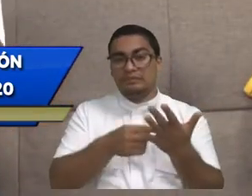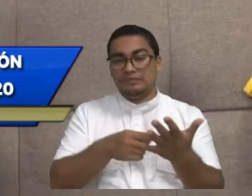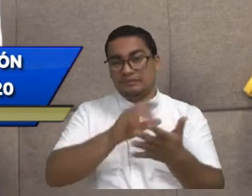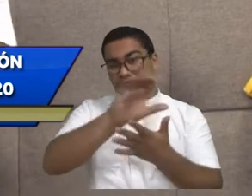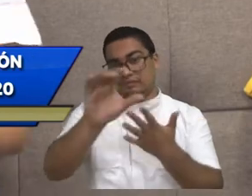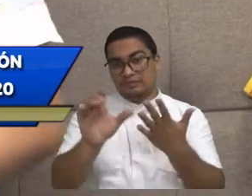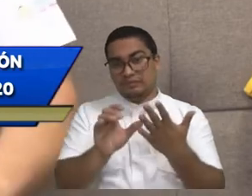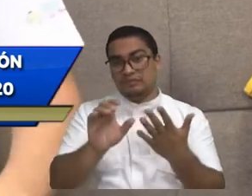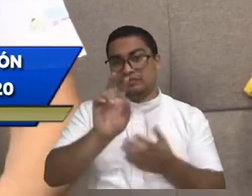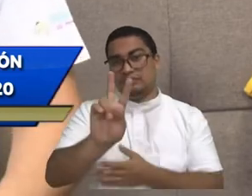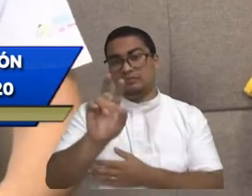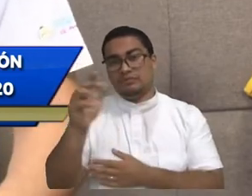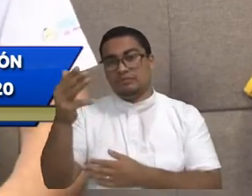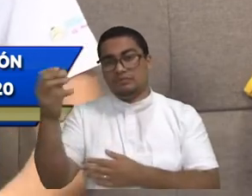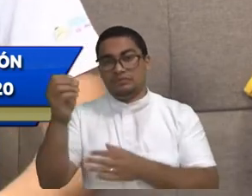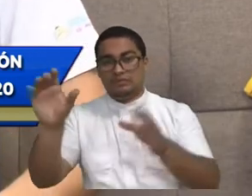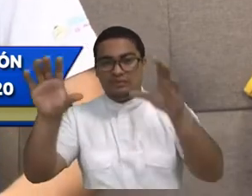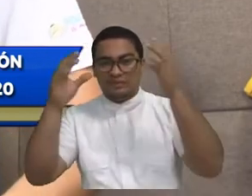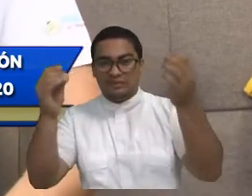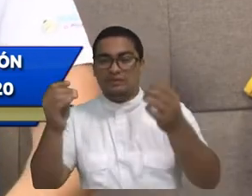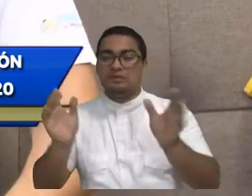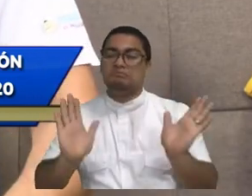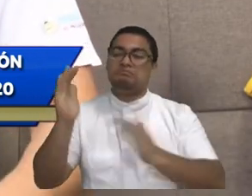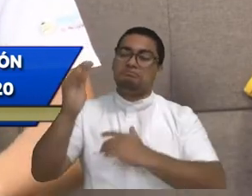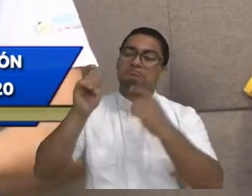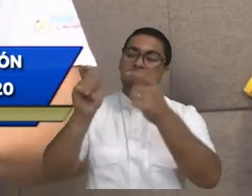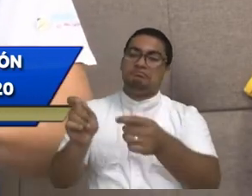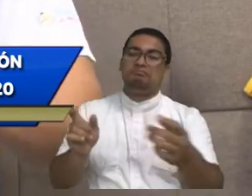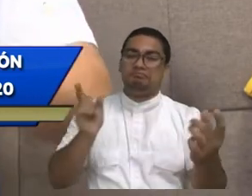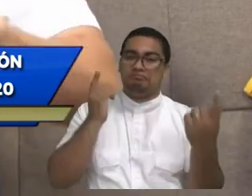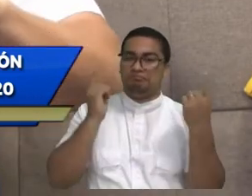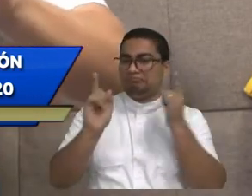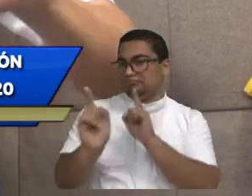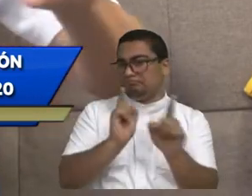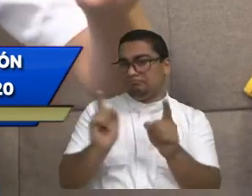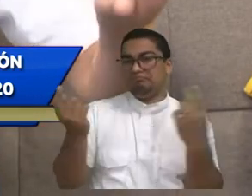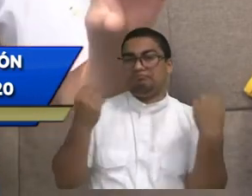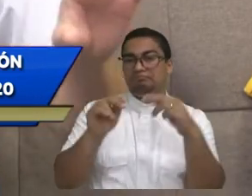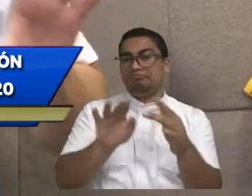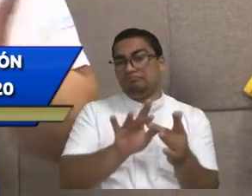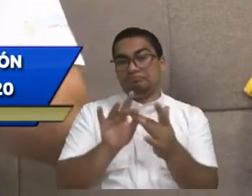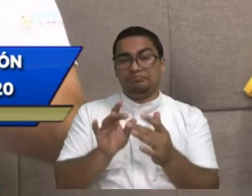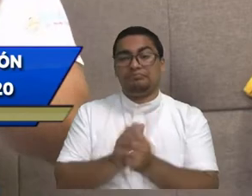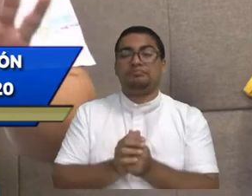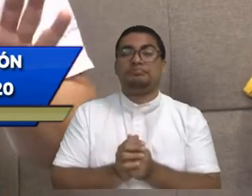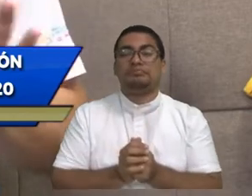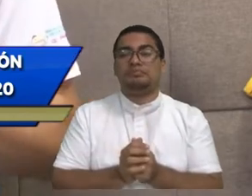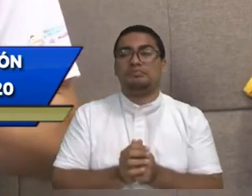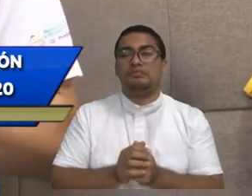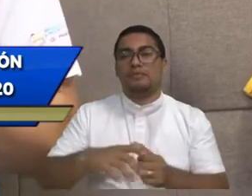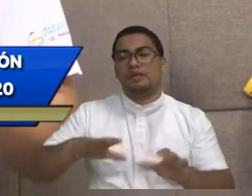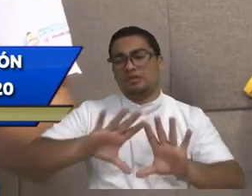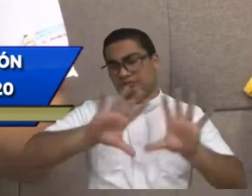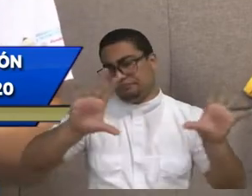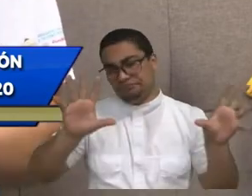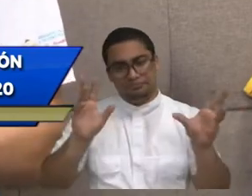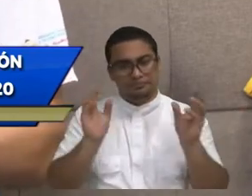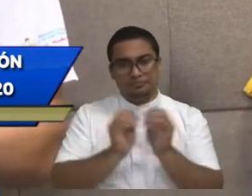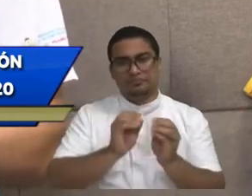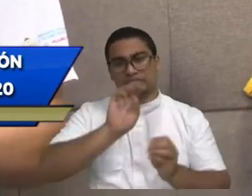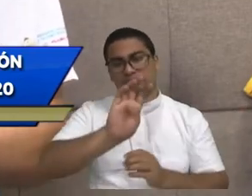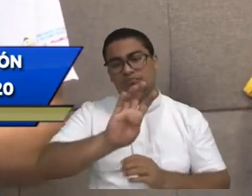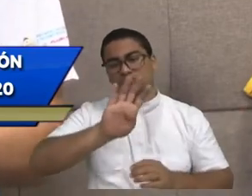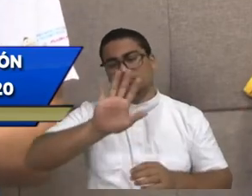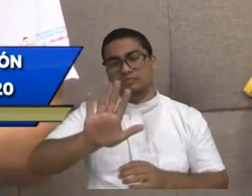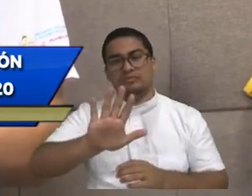y la certificación de competencias verdad esto es a nivel de la oferta general que tenemos desde los 45